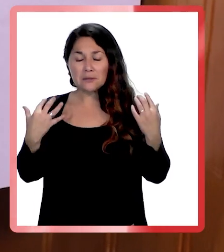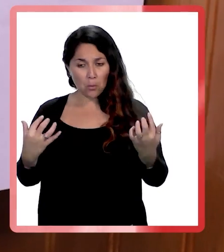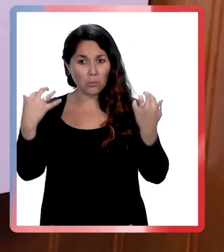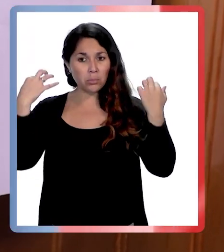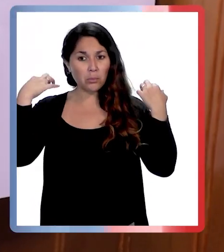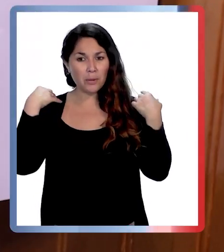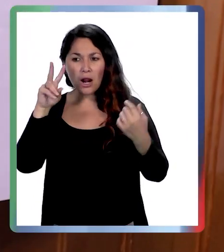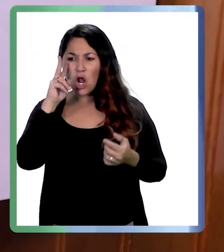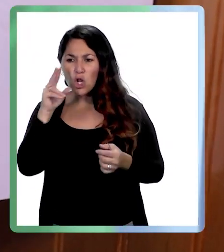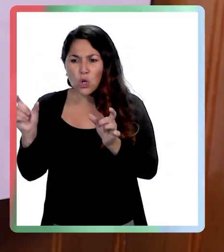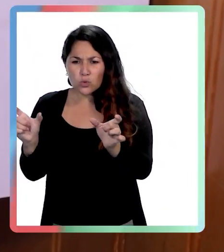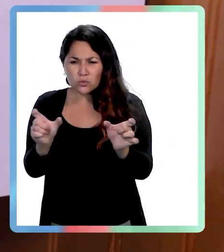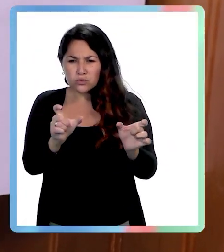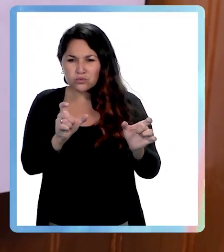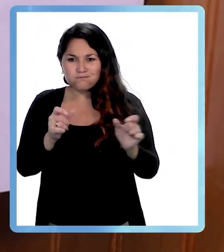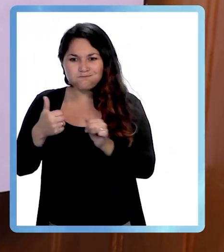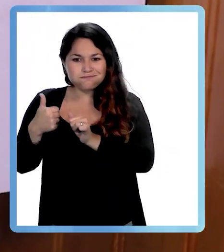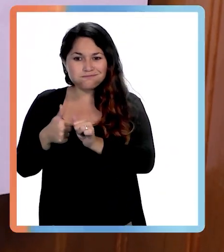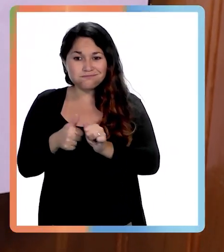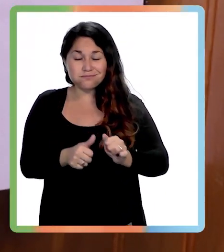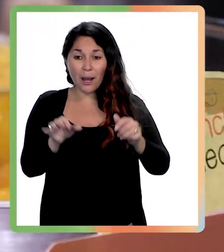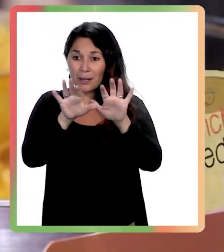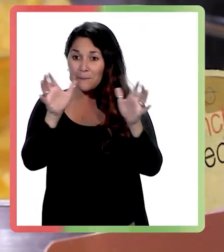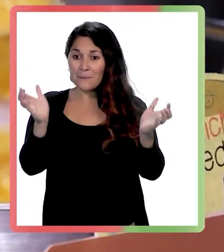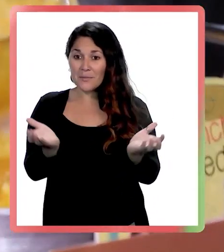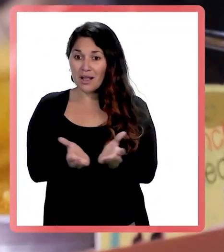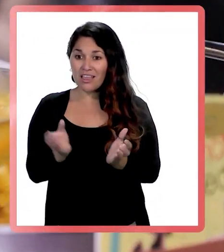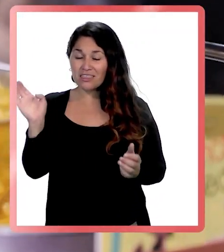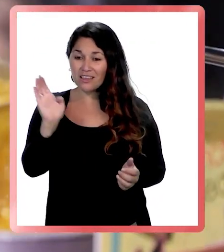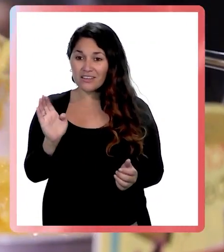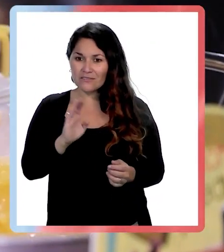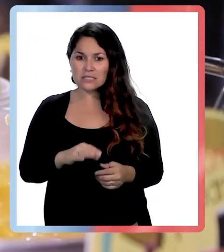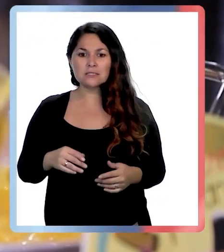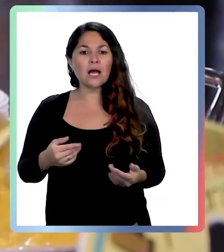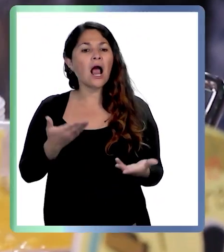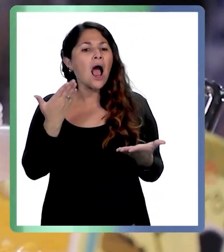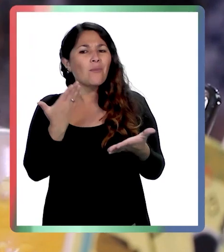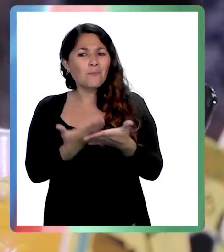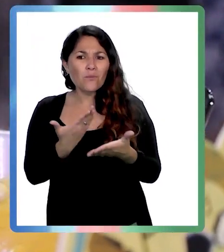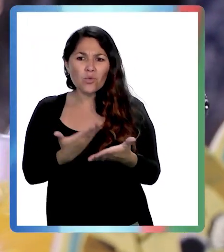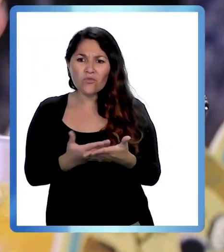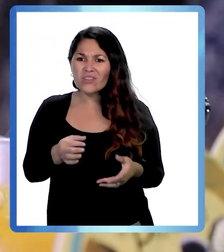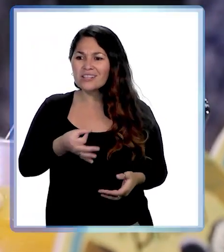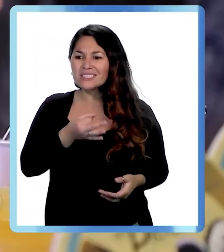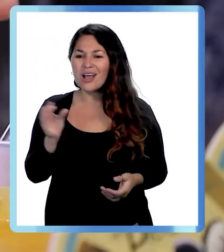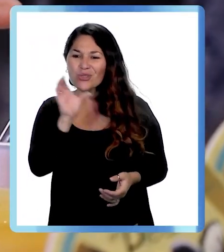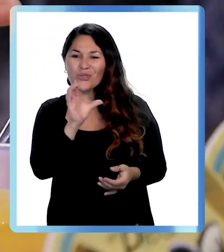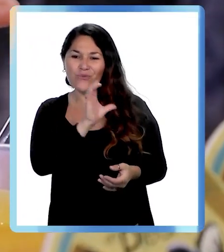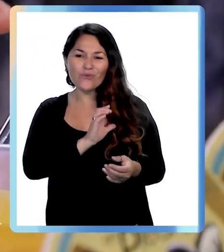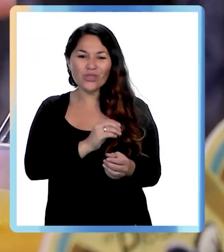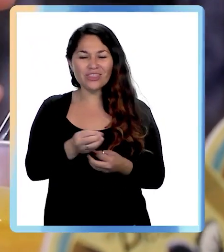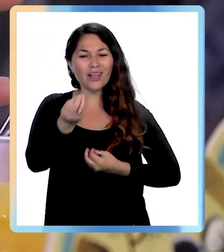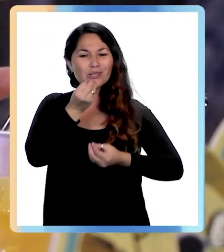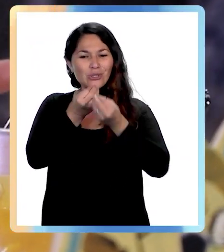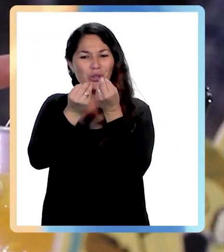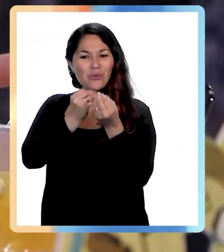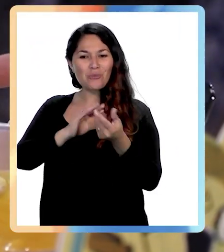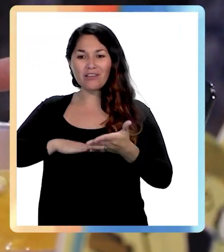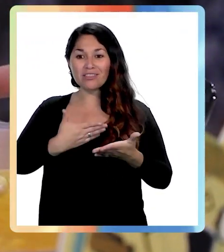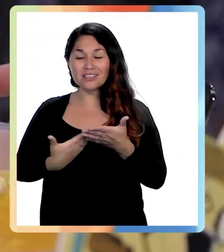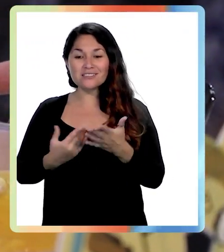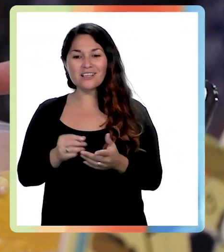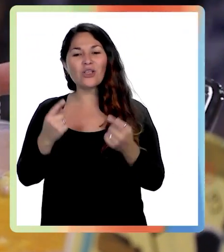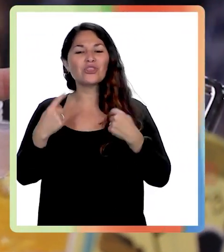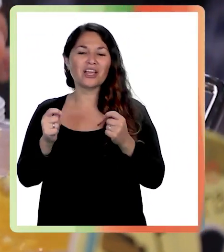el monitoreo continuo de la canasta básica e invitaron a aprovechar esta tendencia para cocinar de manera saludable y evitar